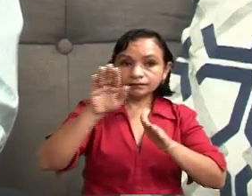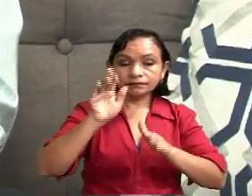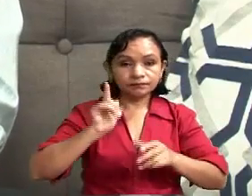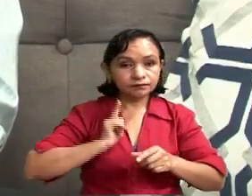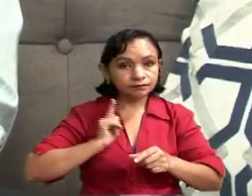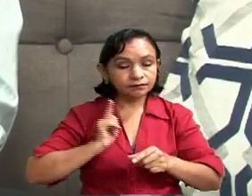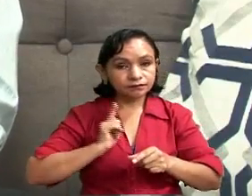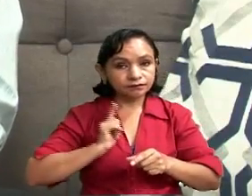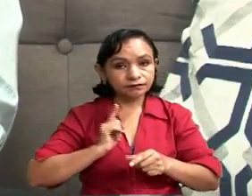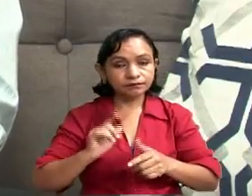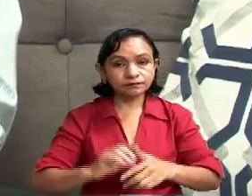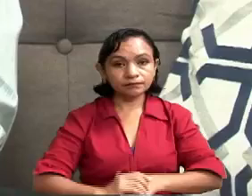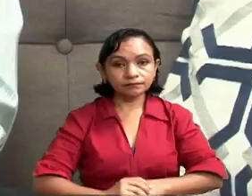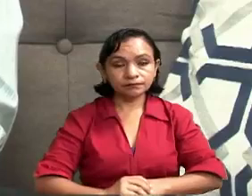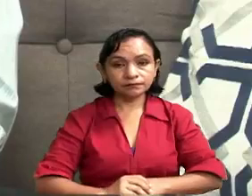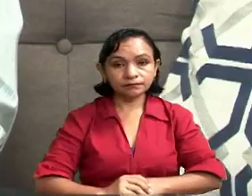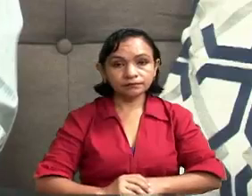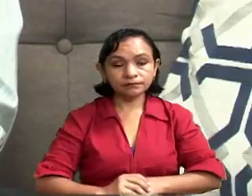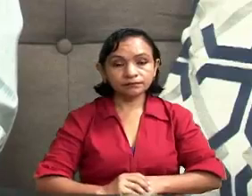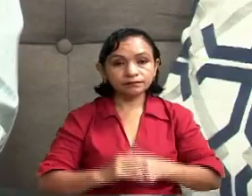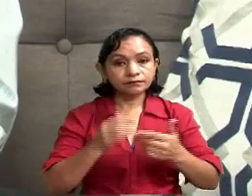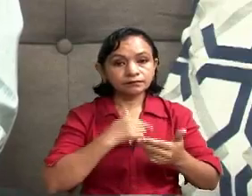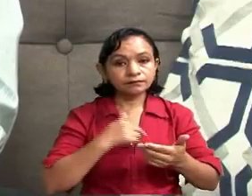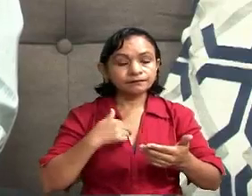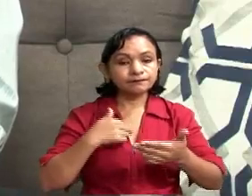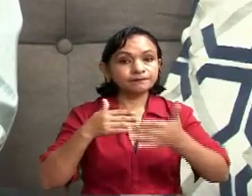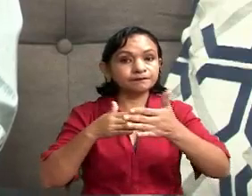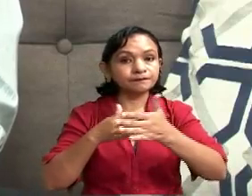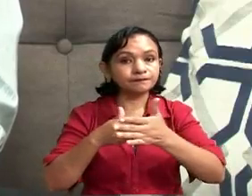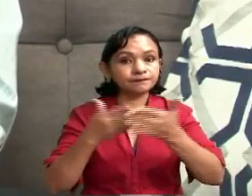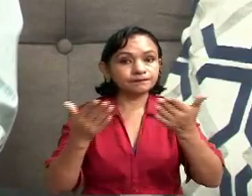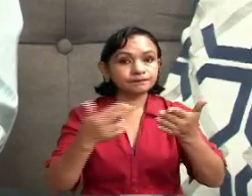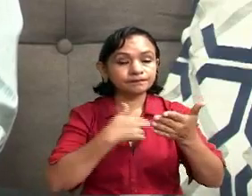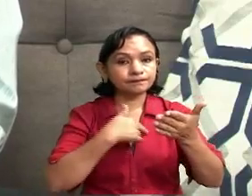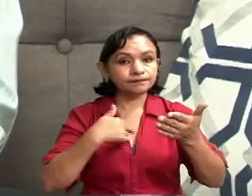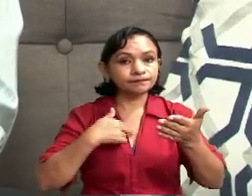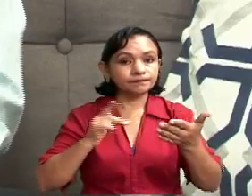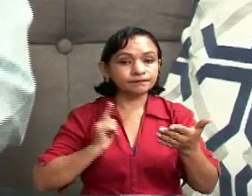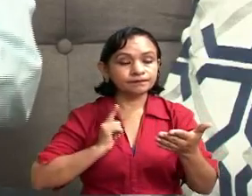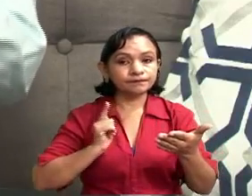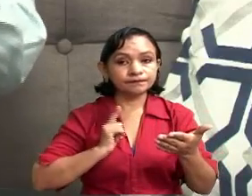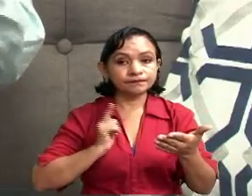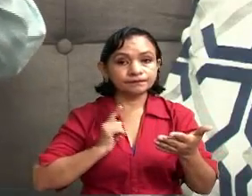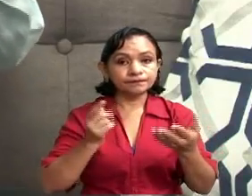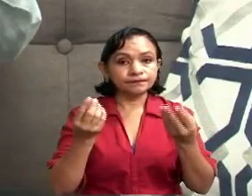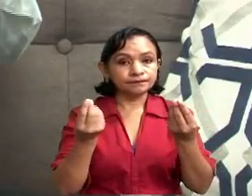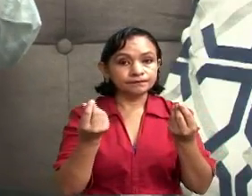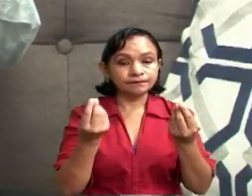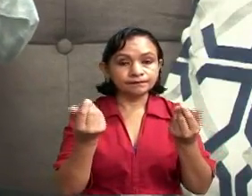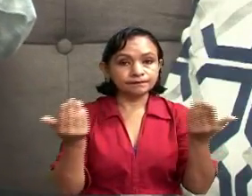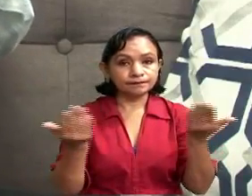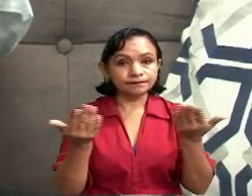tenés, entonces eso te impide que haya